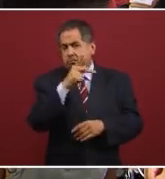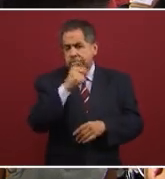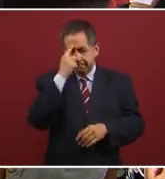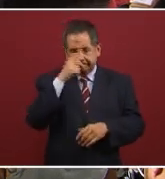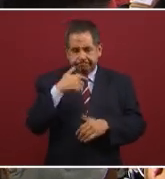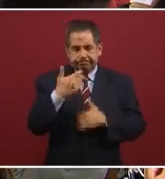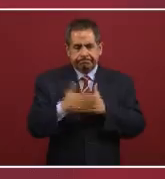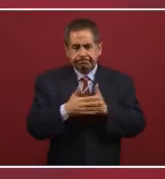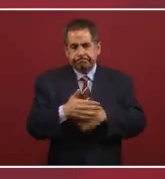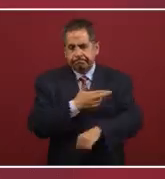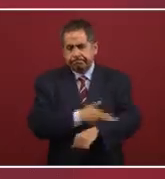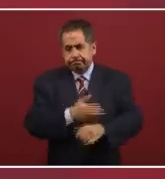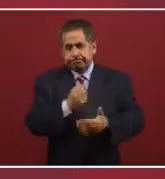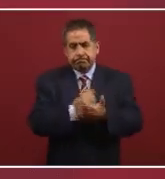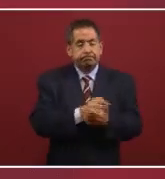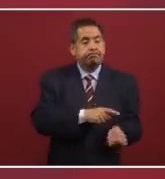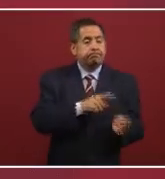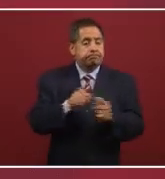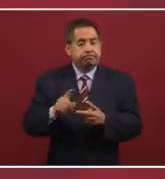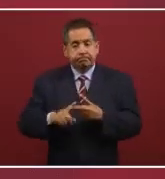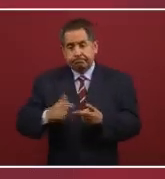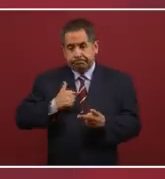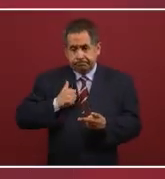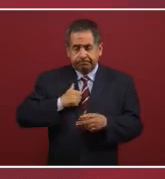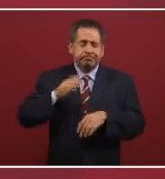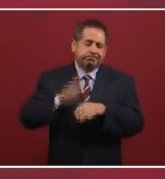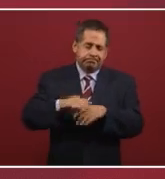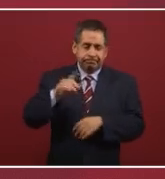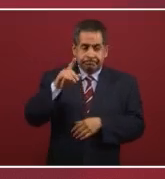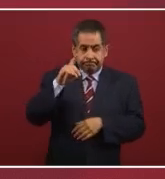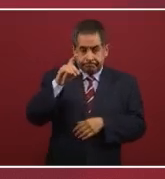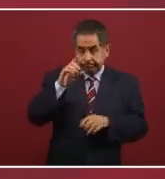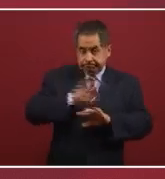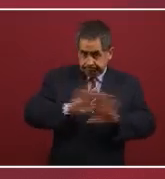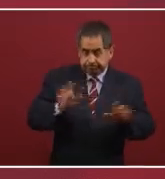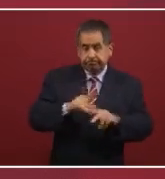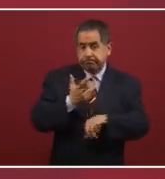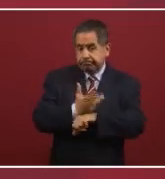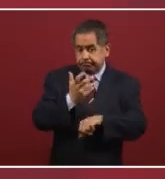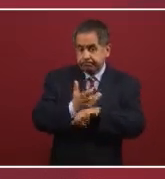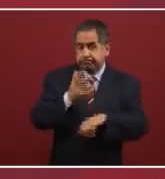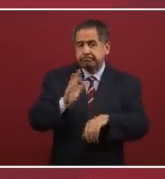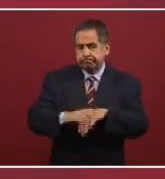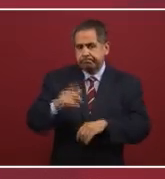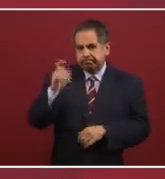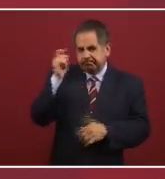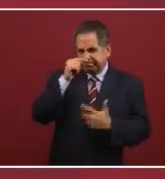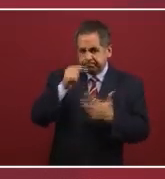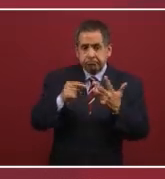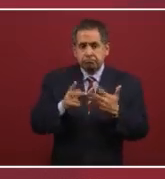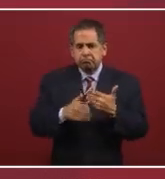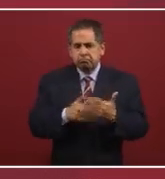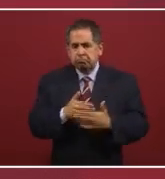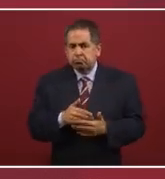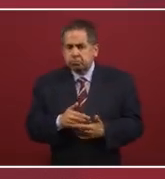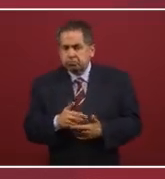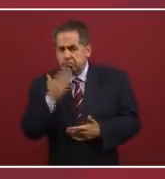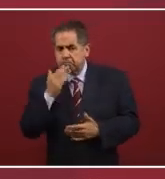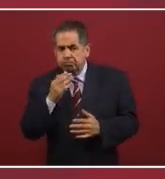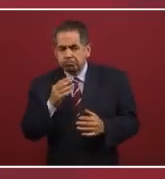en Estados Unidos, que es más complejo todo el proceso, pero están avanzando las cosas en una forma muy